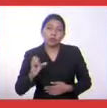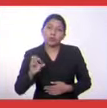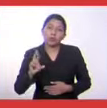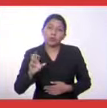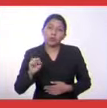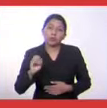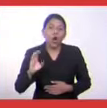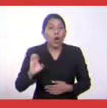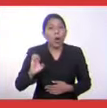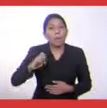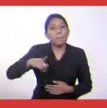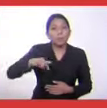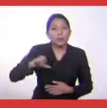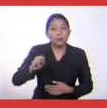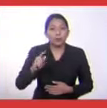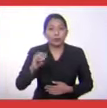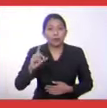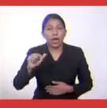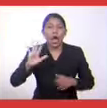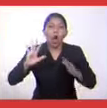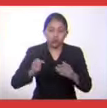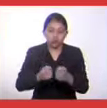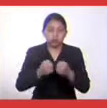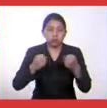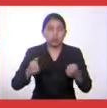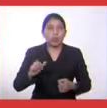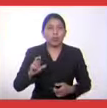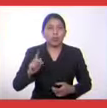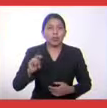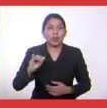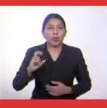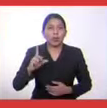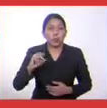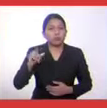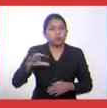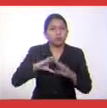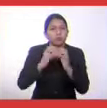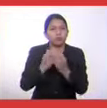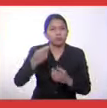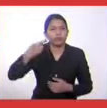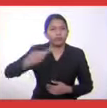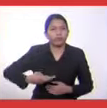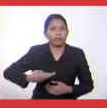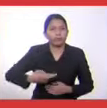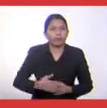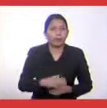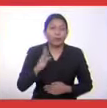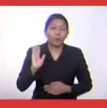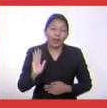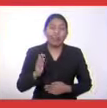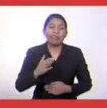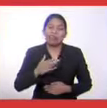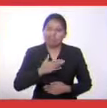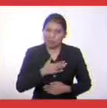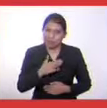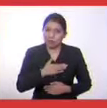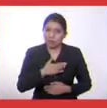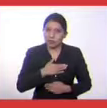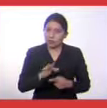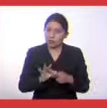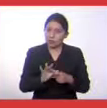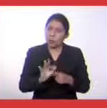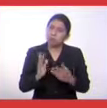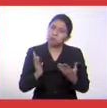e inclusive el artículo de prensa representan el mundo real, pero tienen también una función